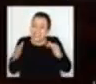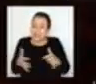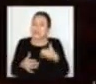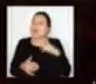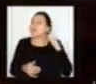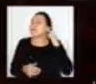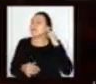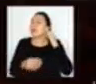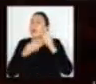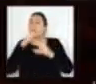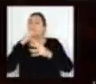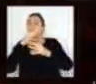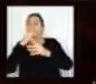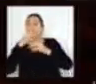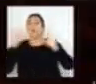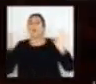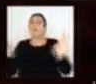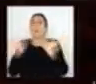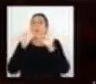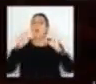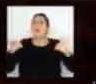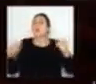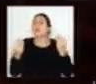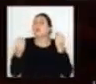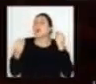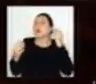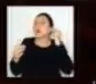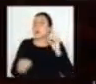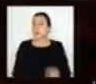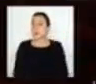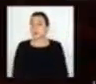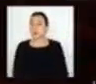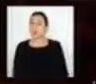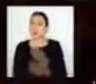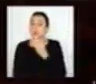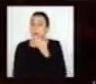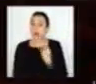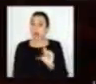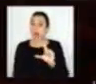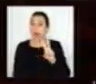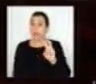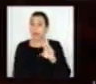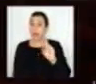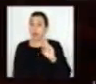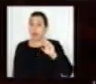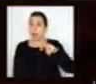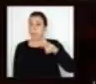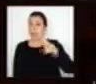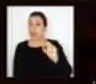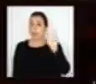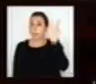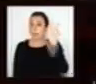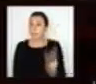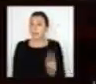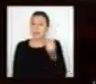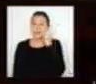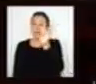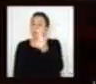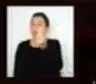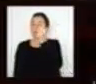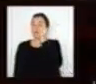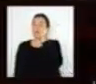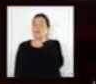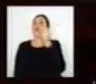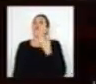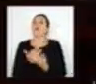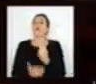armonía. También Álvaro Romero, persona que perdió la visión a los 23 años, me